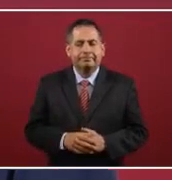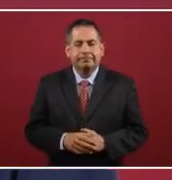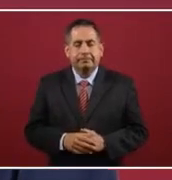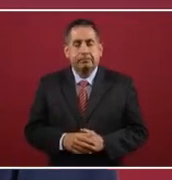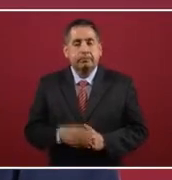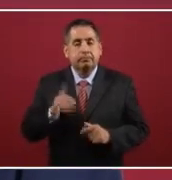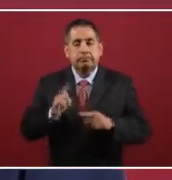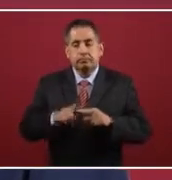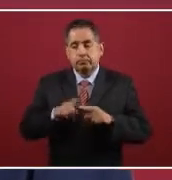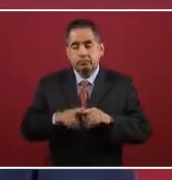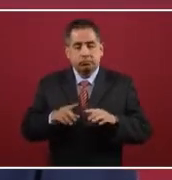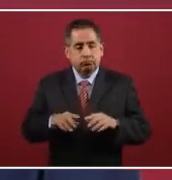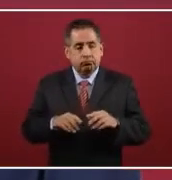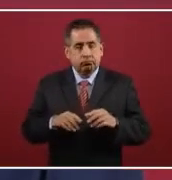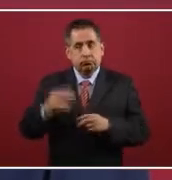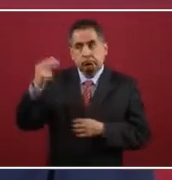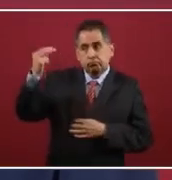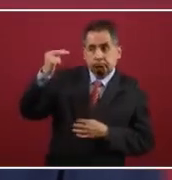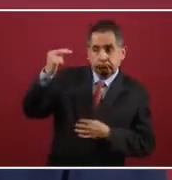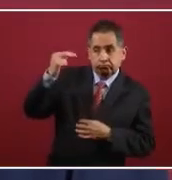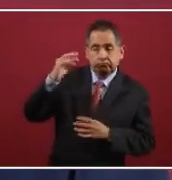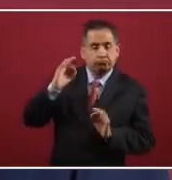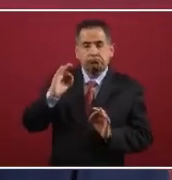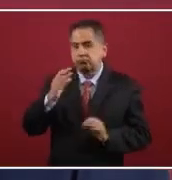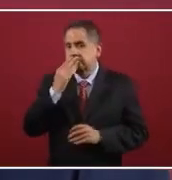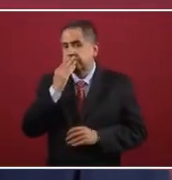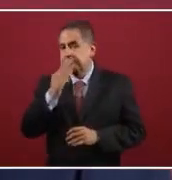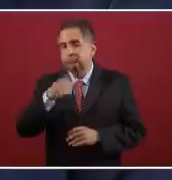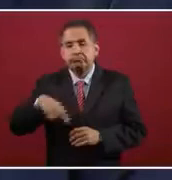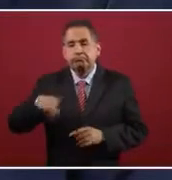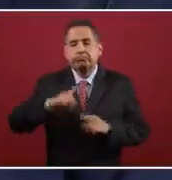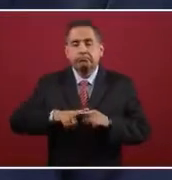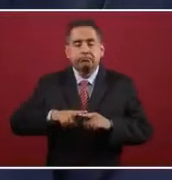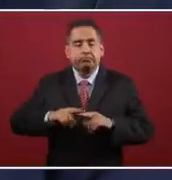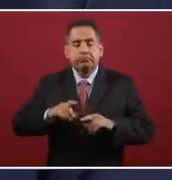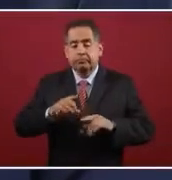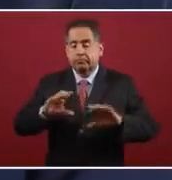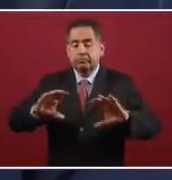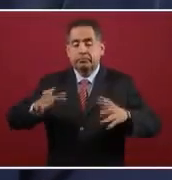están viendo con buenos ojos en el Congreso